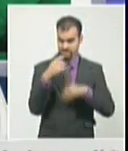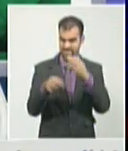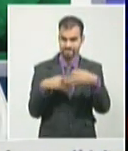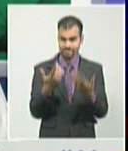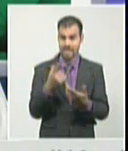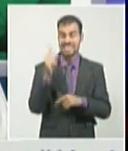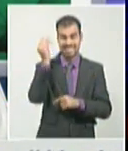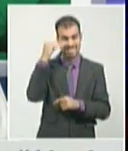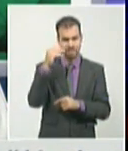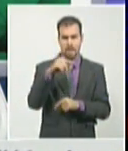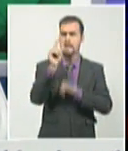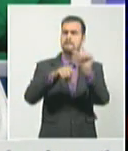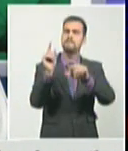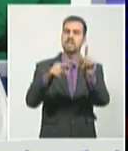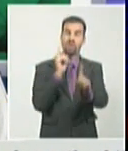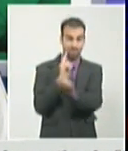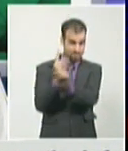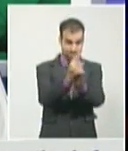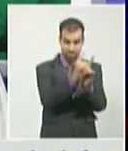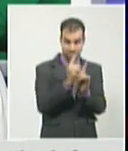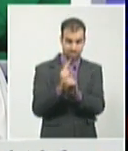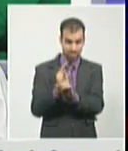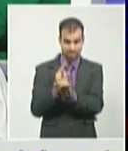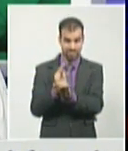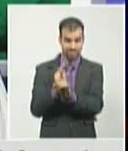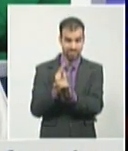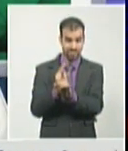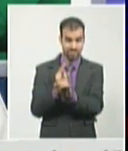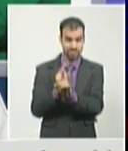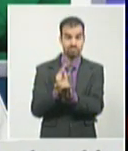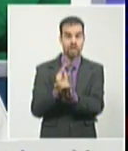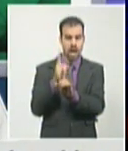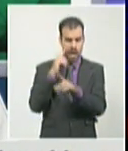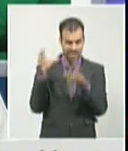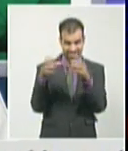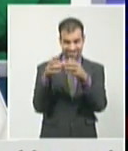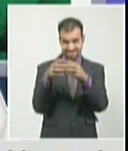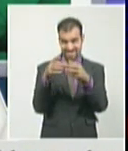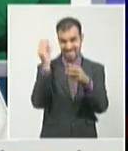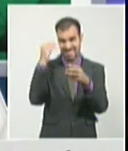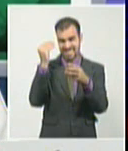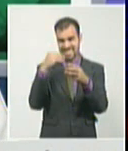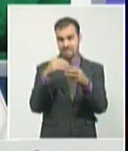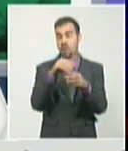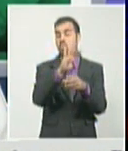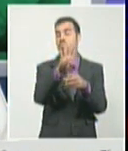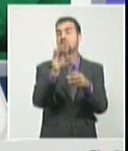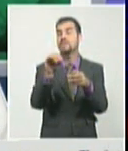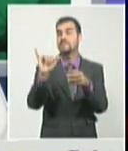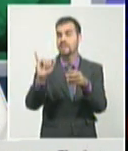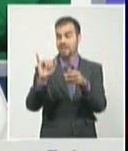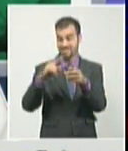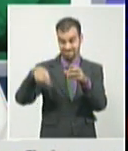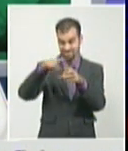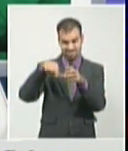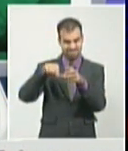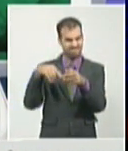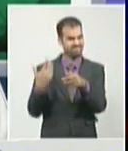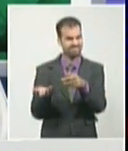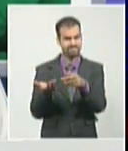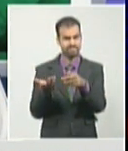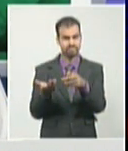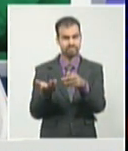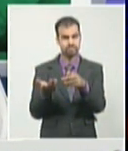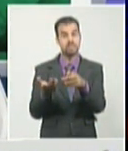confirmado lo que pasa que en este grupo como vamos a ver después de estos casos confirmados hay un